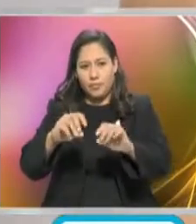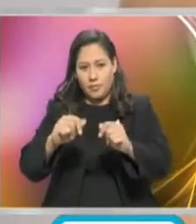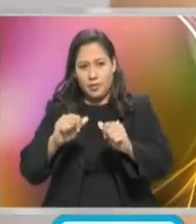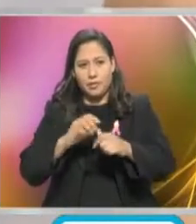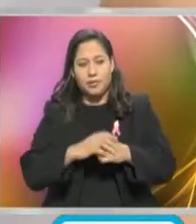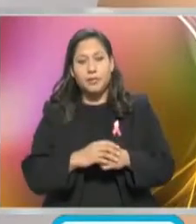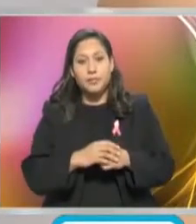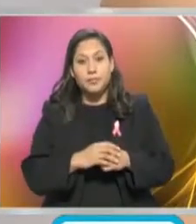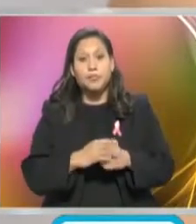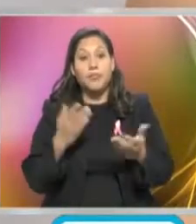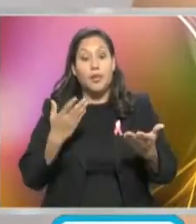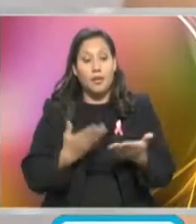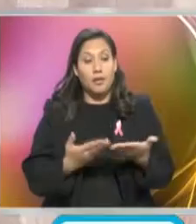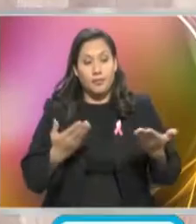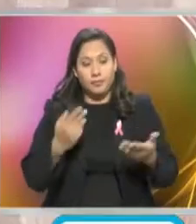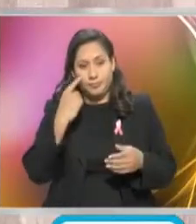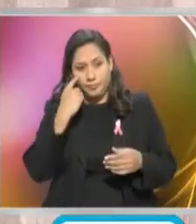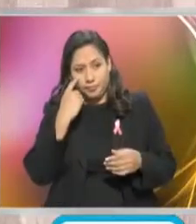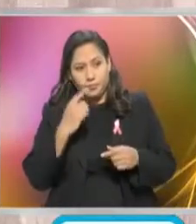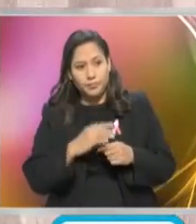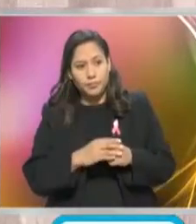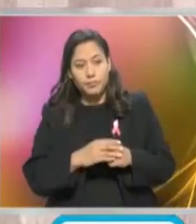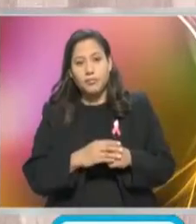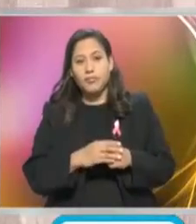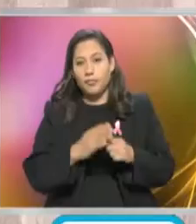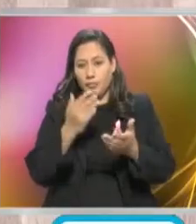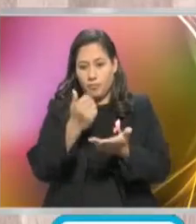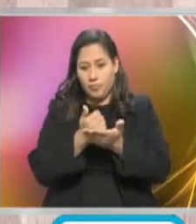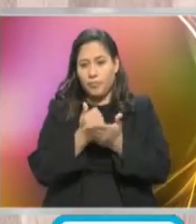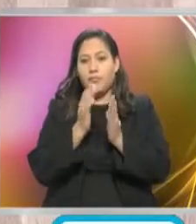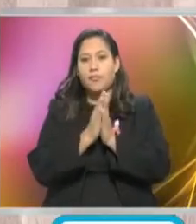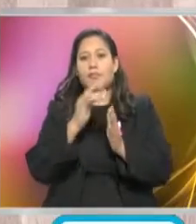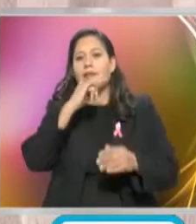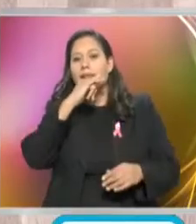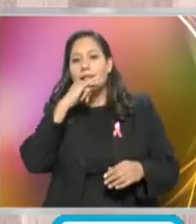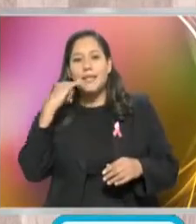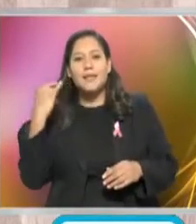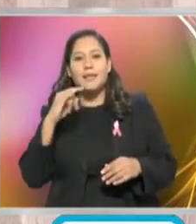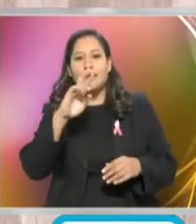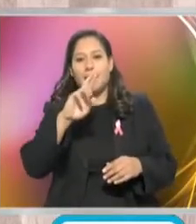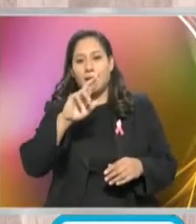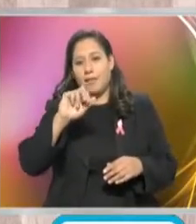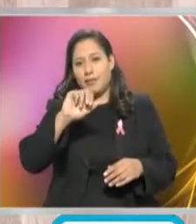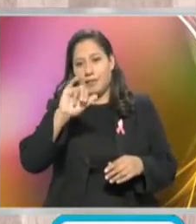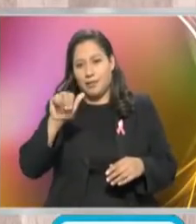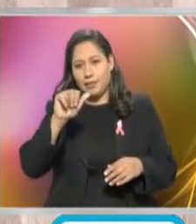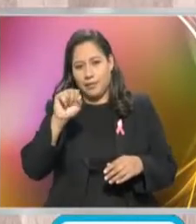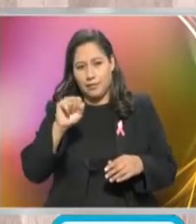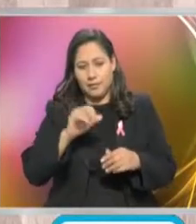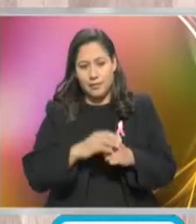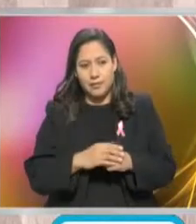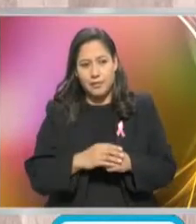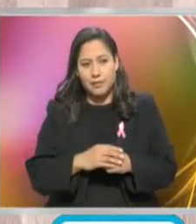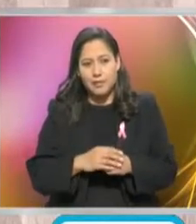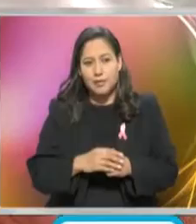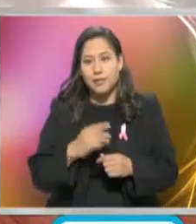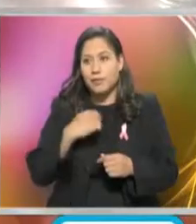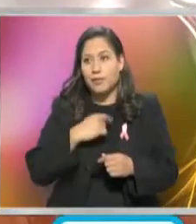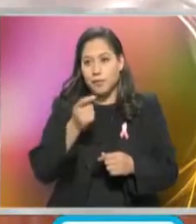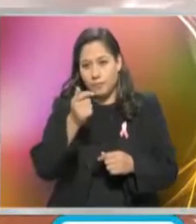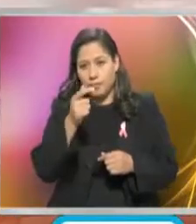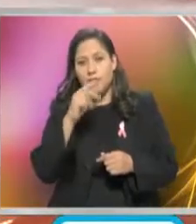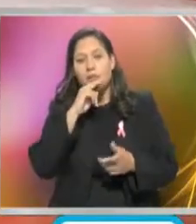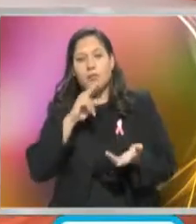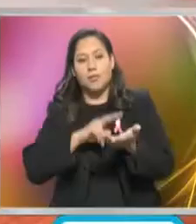Ok, entonces ahora lo que vamos a hacer es, vamos a poner, ayúdame porfa con las rajas, ¿sí? Yo voy a ir a cortar aquí un poquito